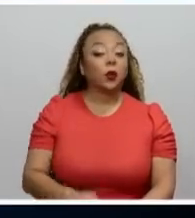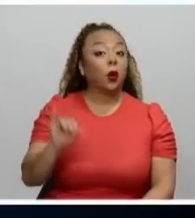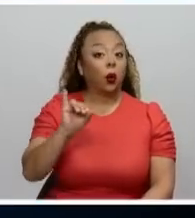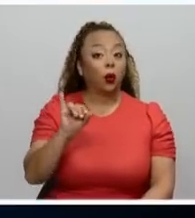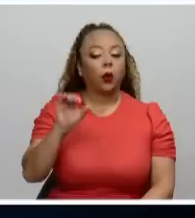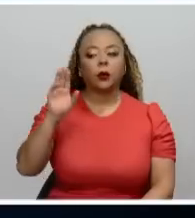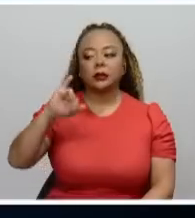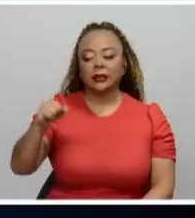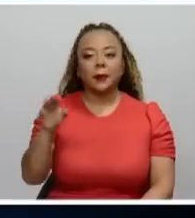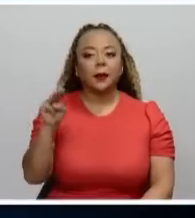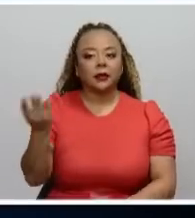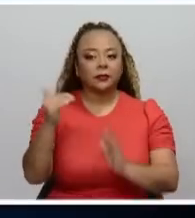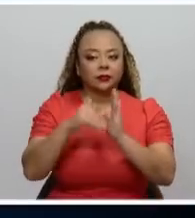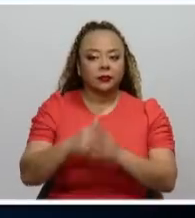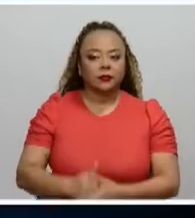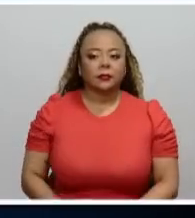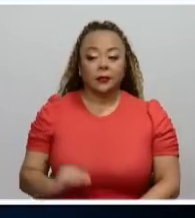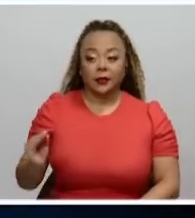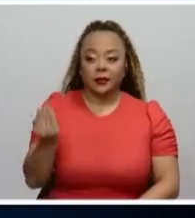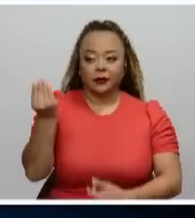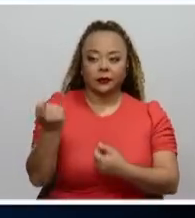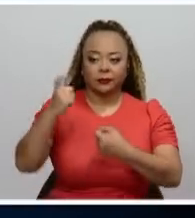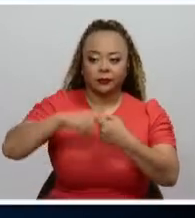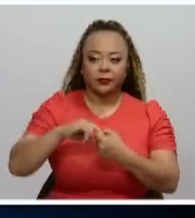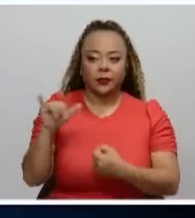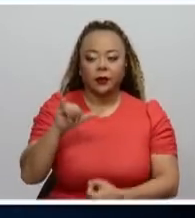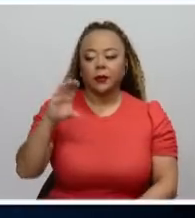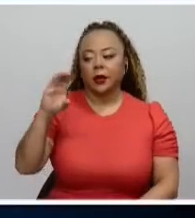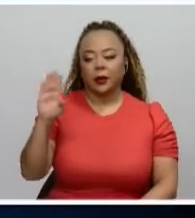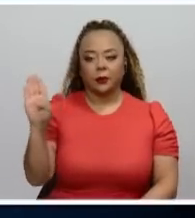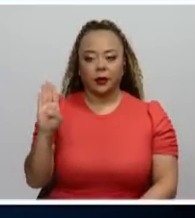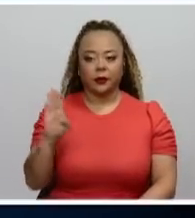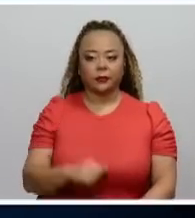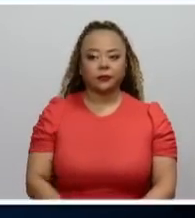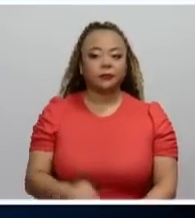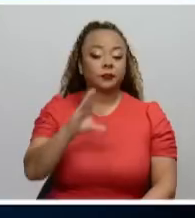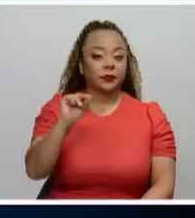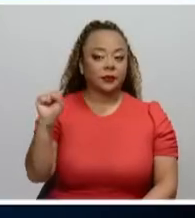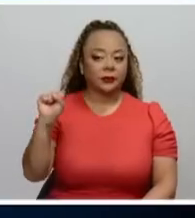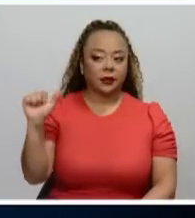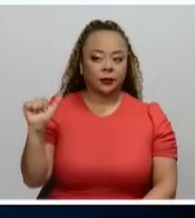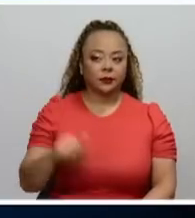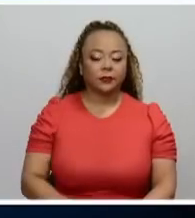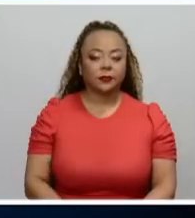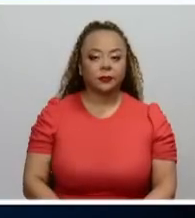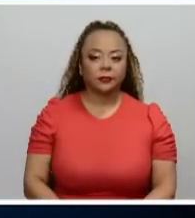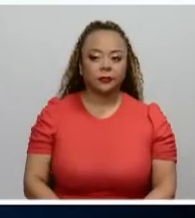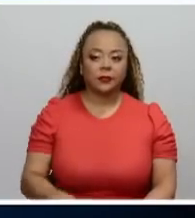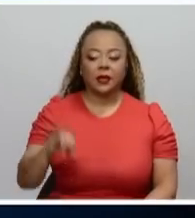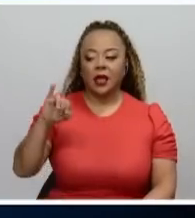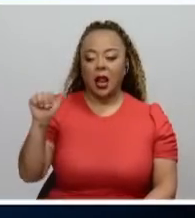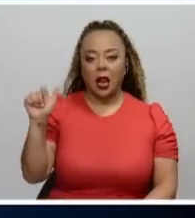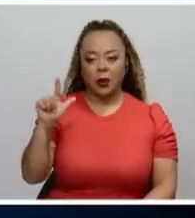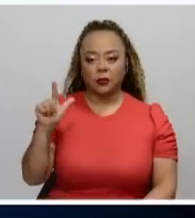Jimmy Marín que regresa jóvenes incorporaciones como Carlos Barahona y Sebastián Acuña y en Lawrence